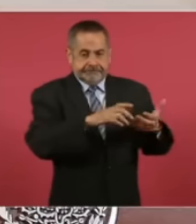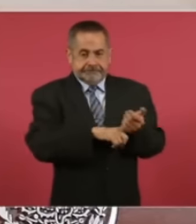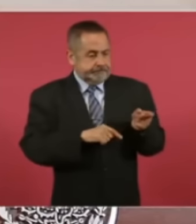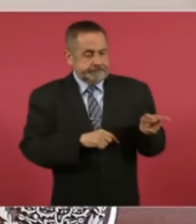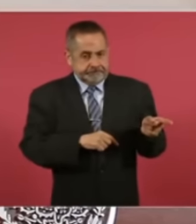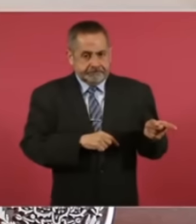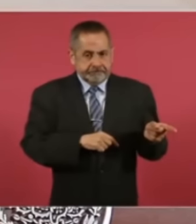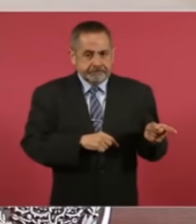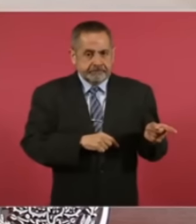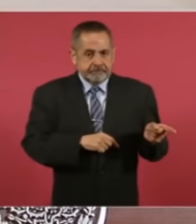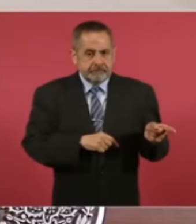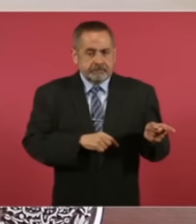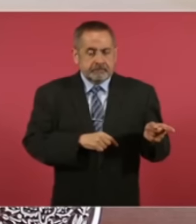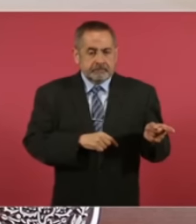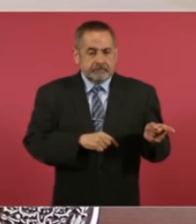los